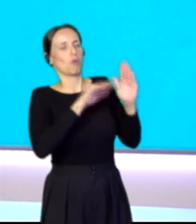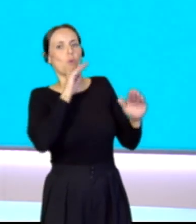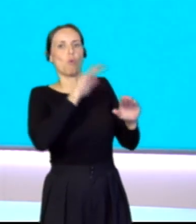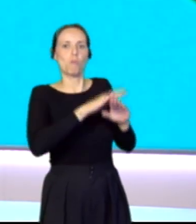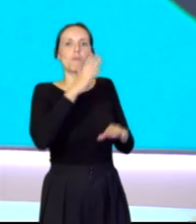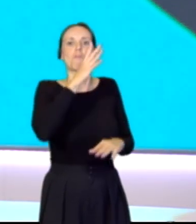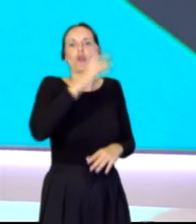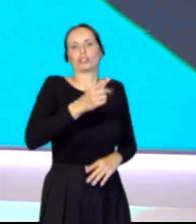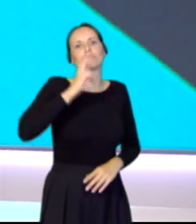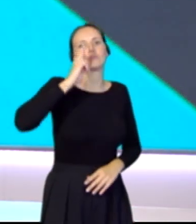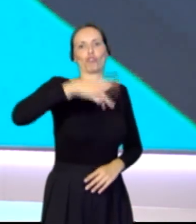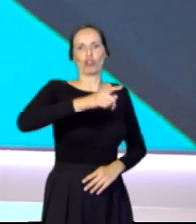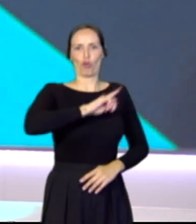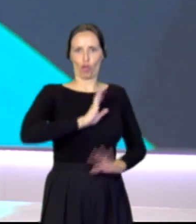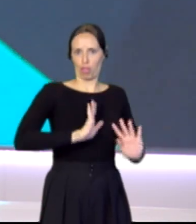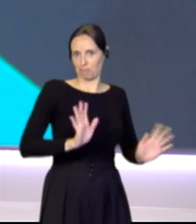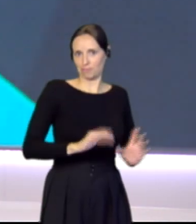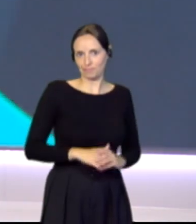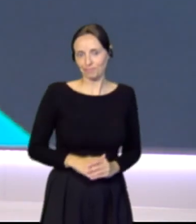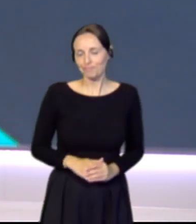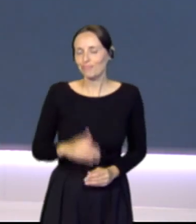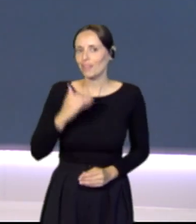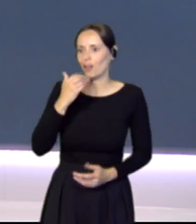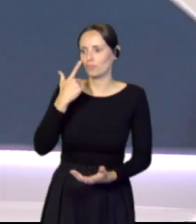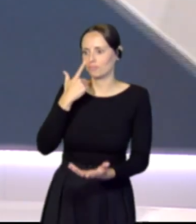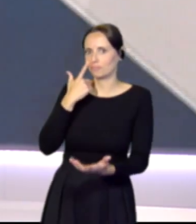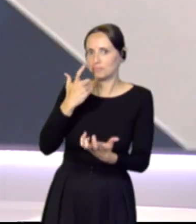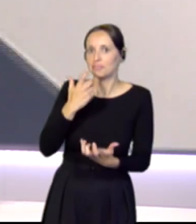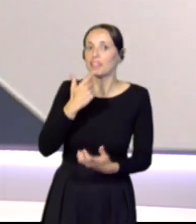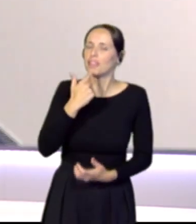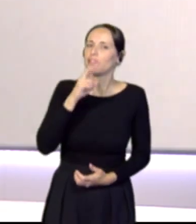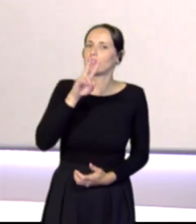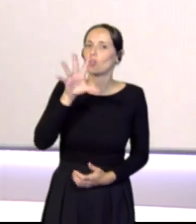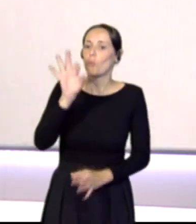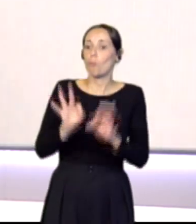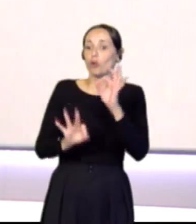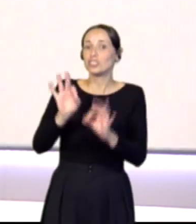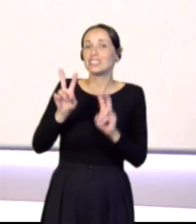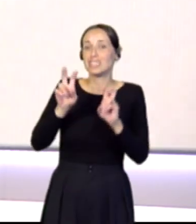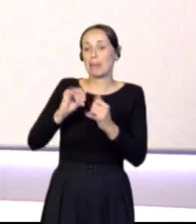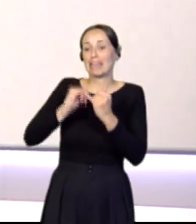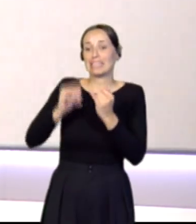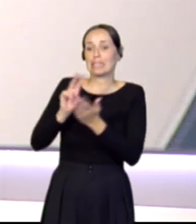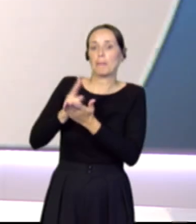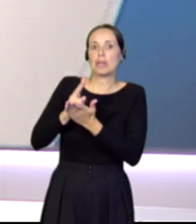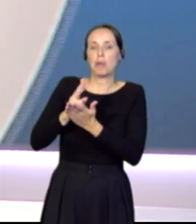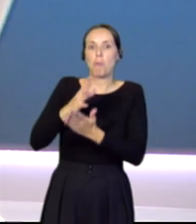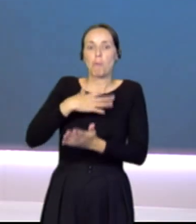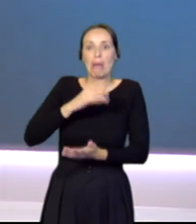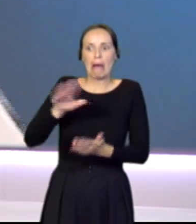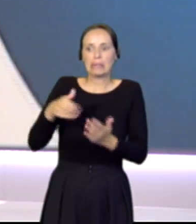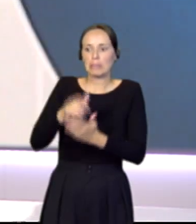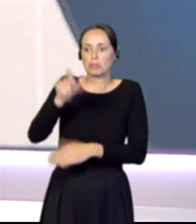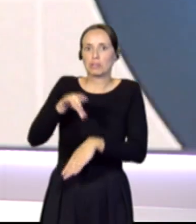designación. Hay un dato que llama la atención, es que el 25% de las crisis de epilepsia pasan inadvertidas tanto para el